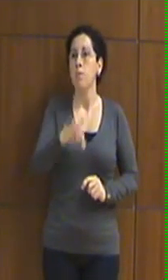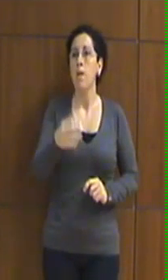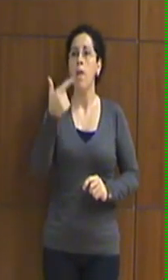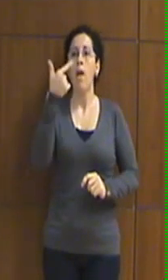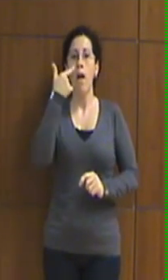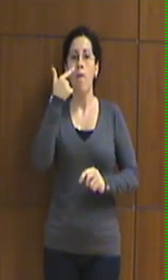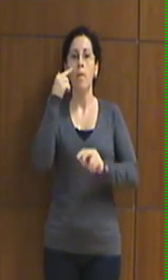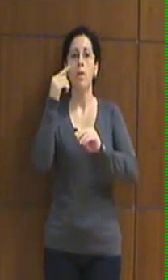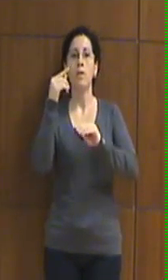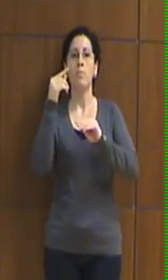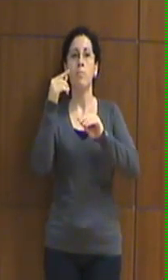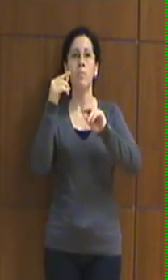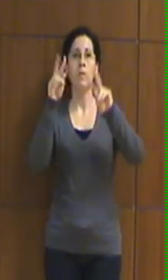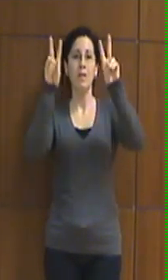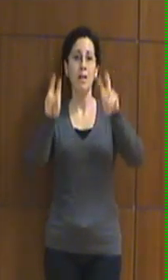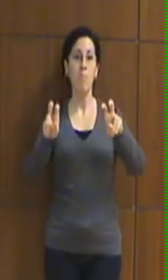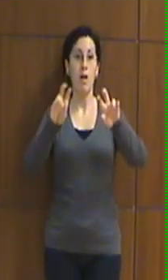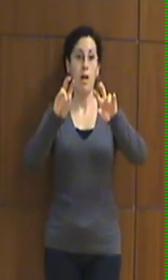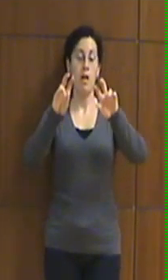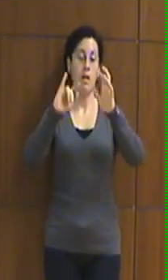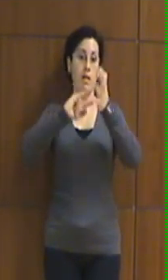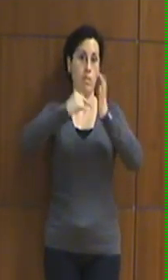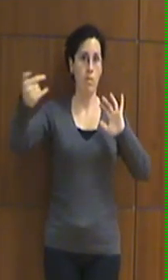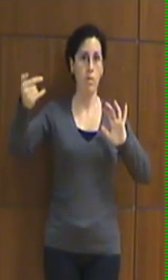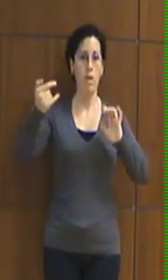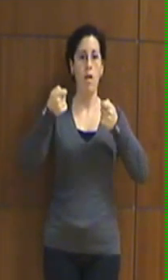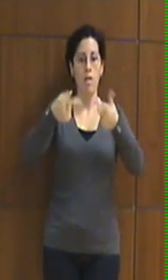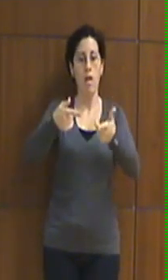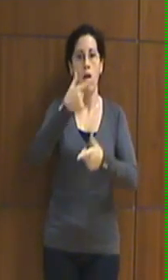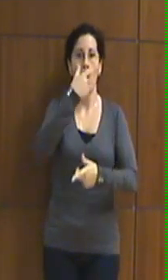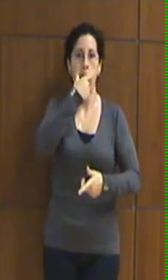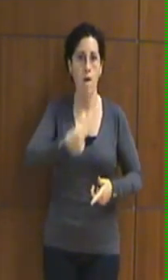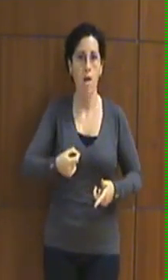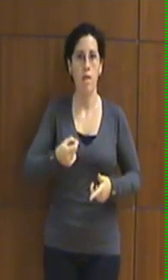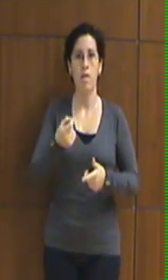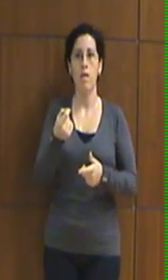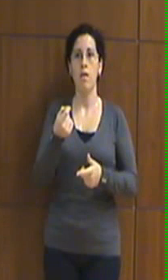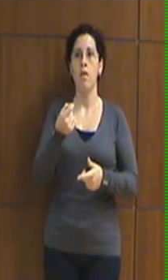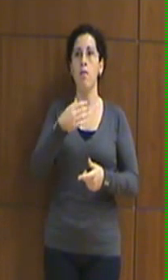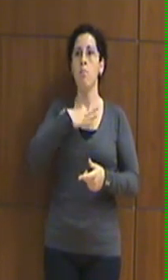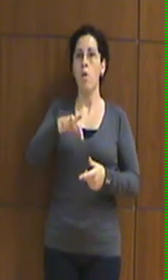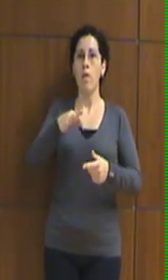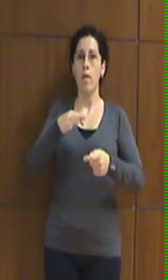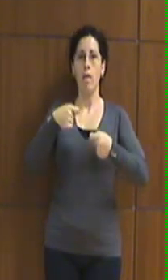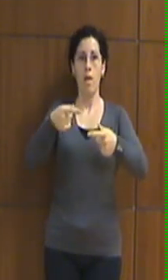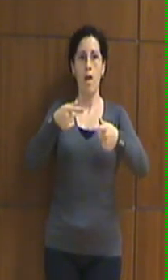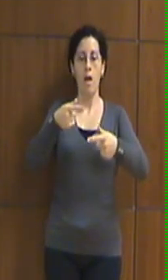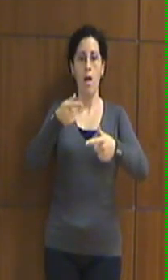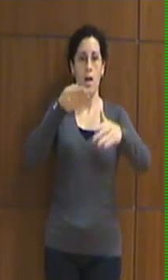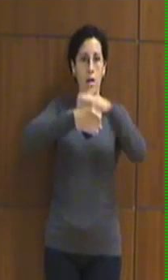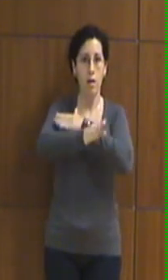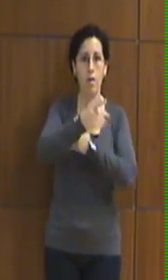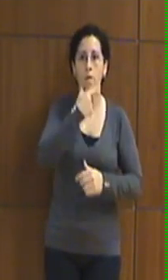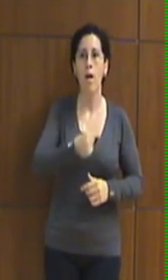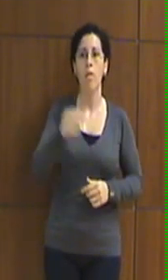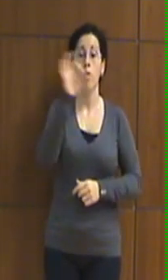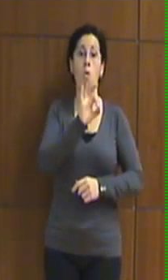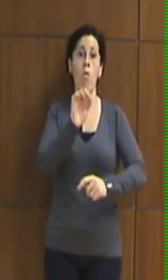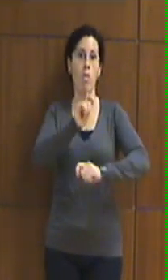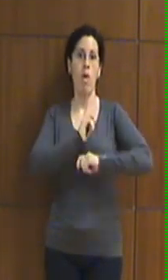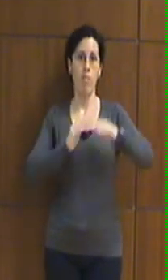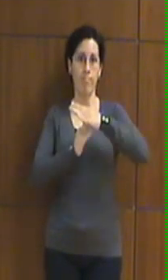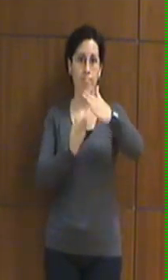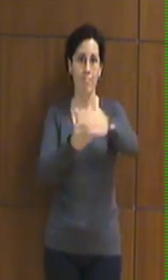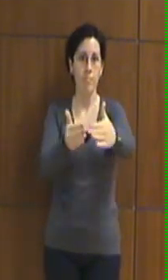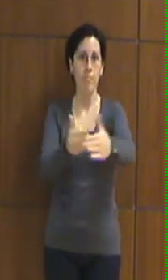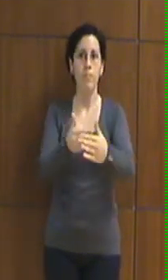cómo el mundo de la tecnología está colaborando, está facilitando o está impidiendo o qué experiencia hay para